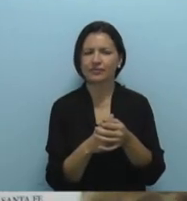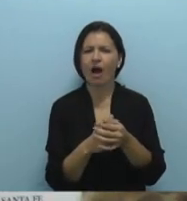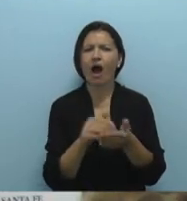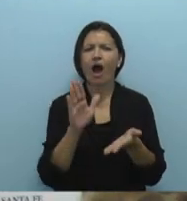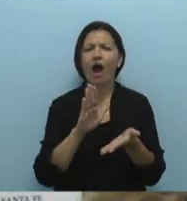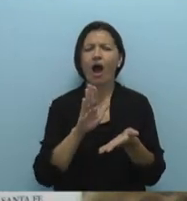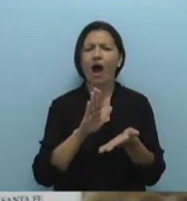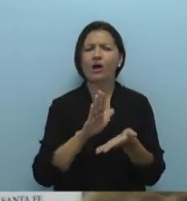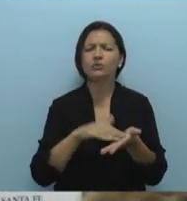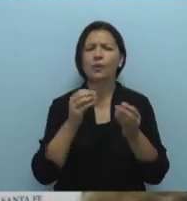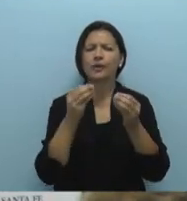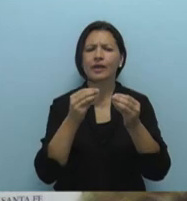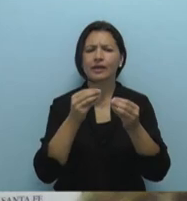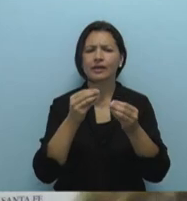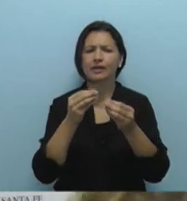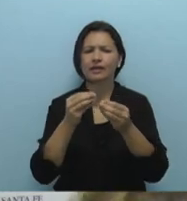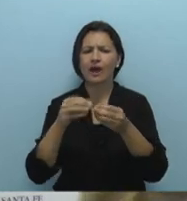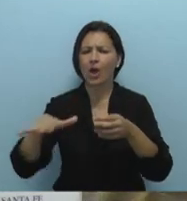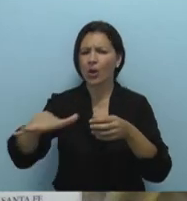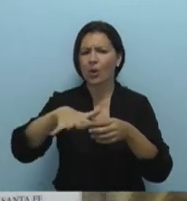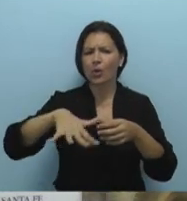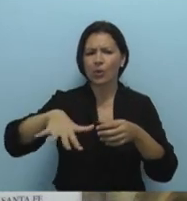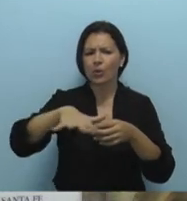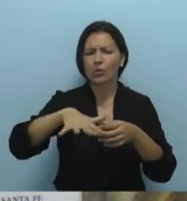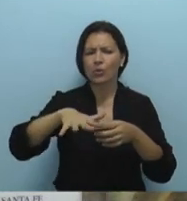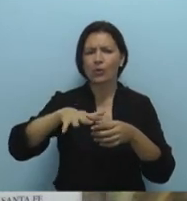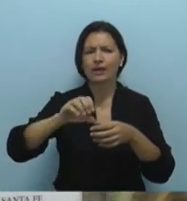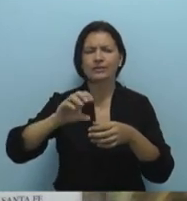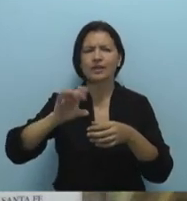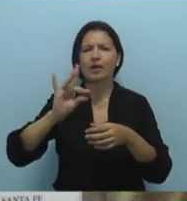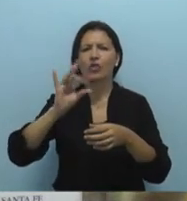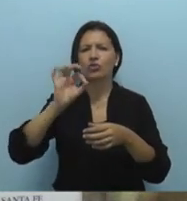incendio que se dio en la reserva privada Doña Sofía.